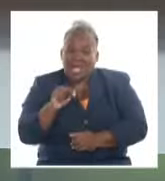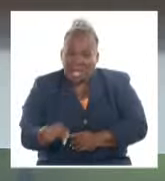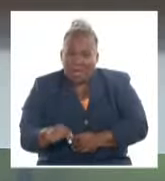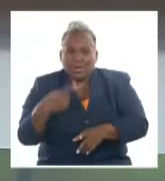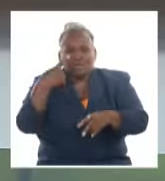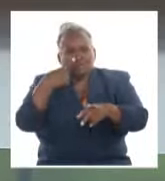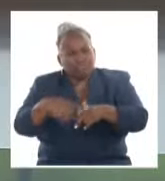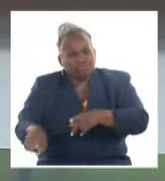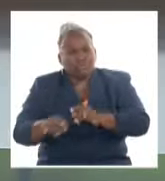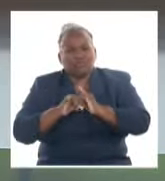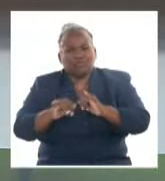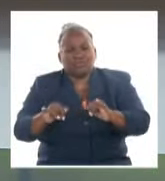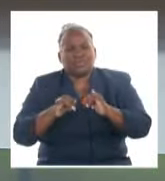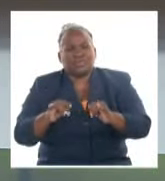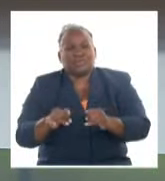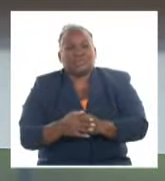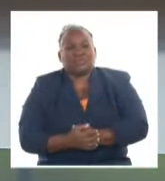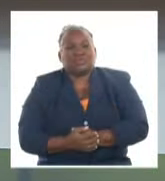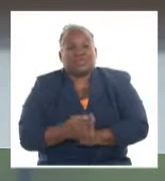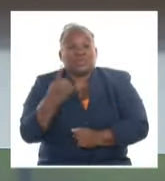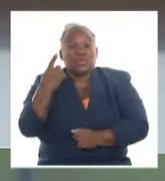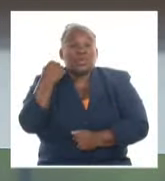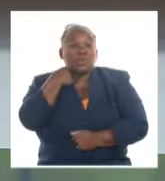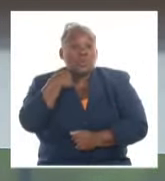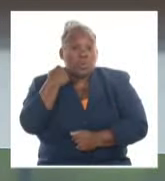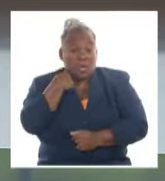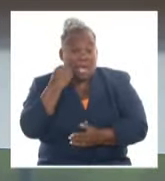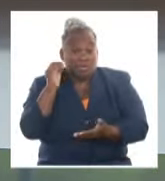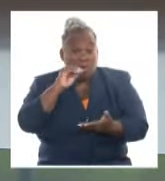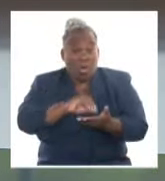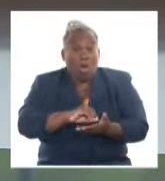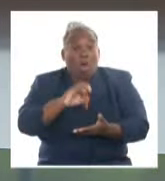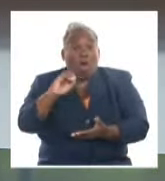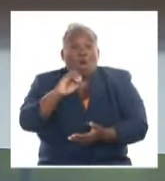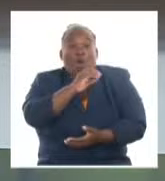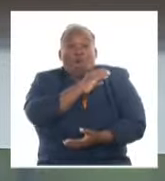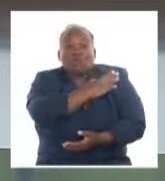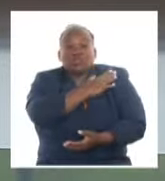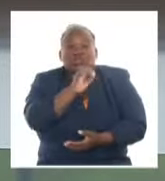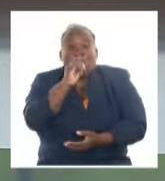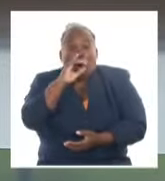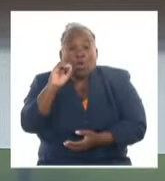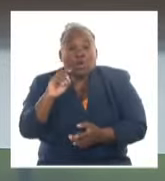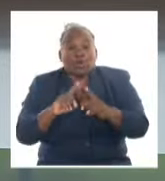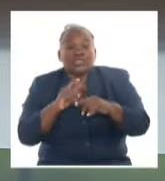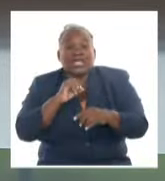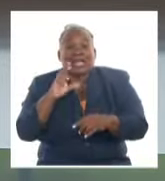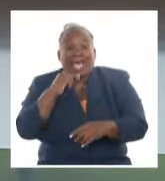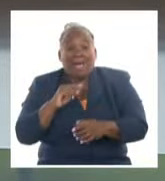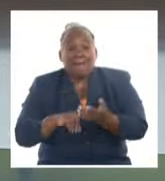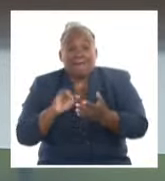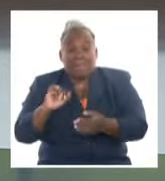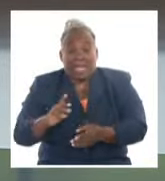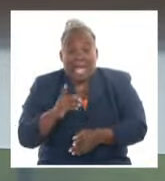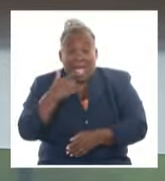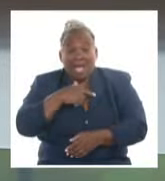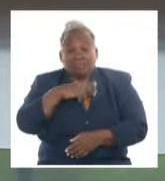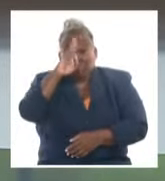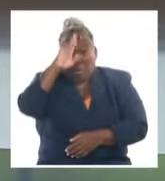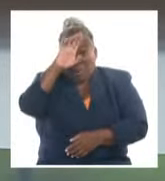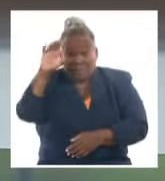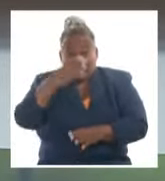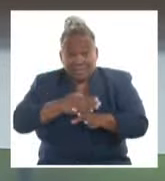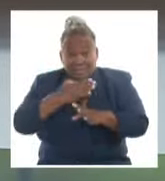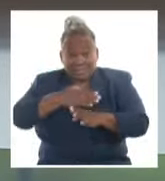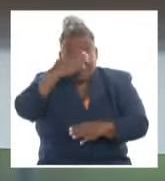Tema a un año de aplicar la ozonoterapia para el tratamiento a pacientes oncológicos en el Hospital Conrado Benítez de Santiago de Cuba, se